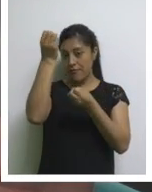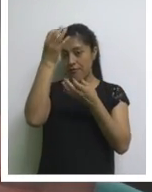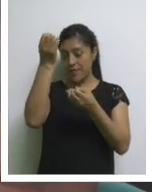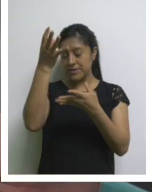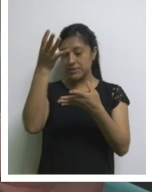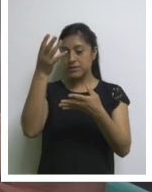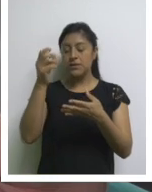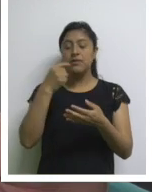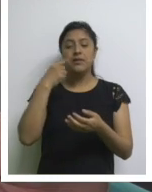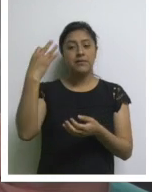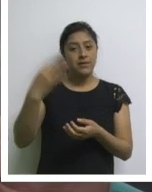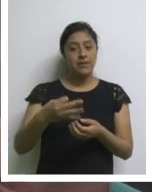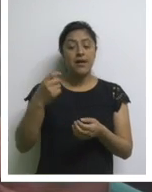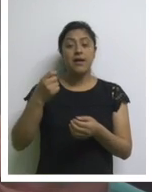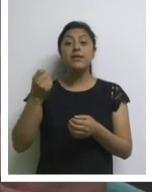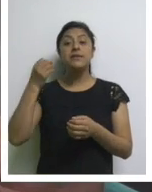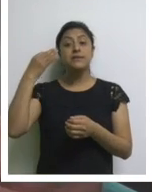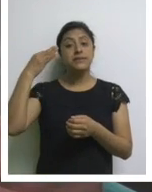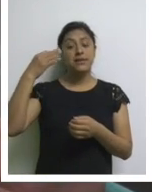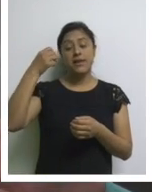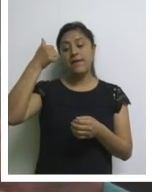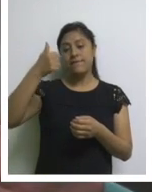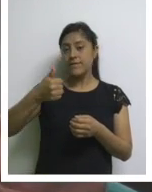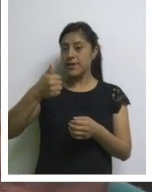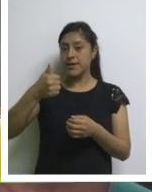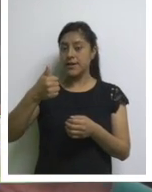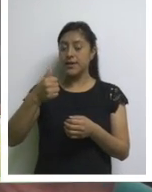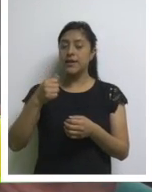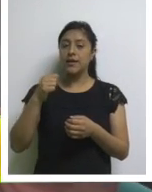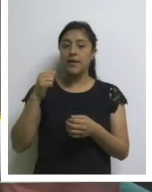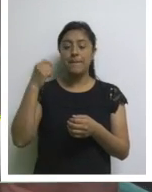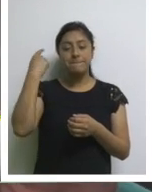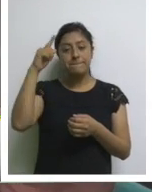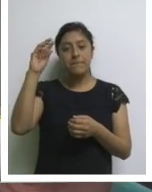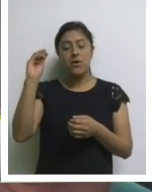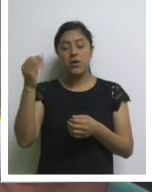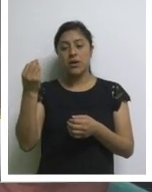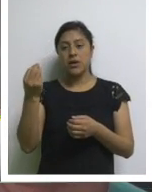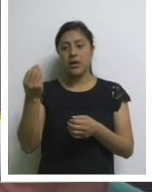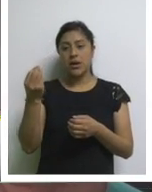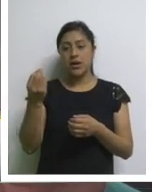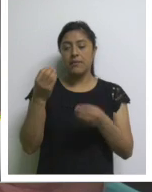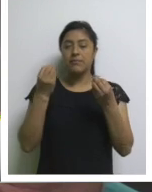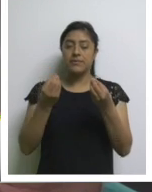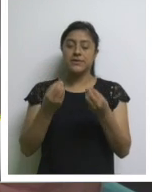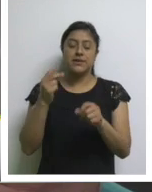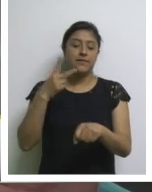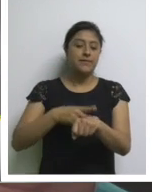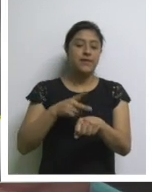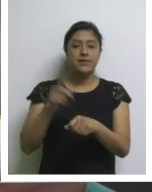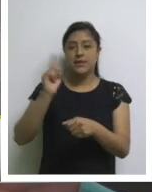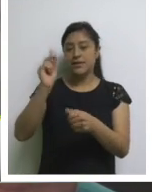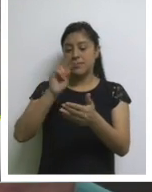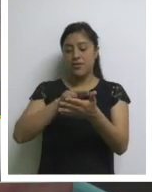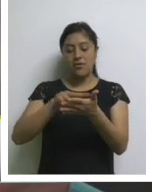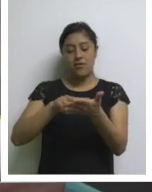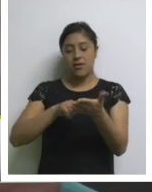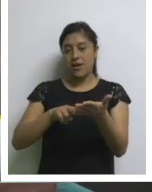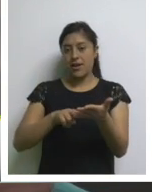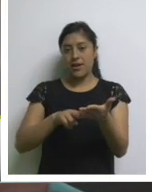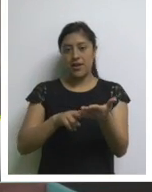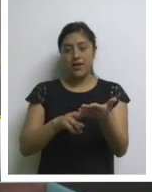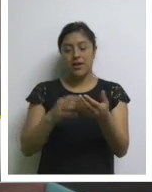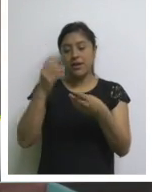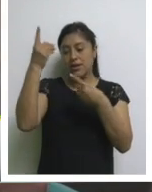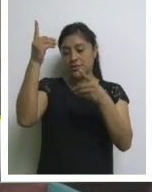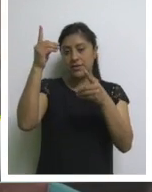sea exactamente la de ellos. A veces puede ocurrir cierto caso, es muy poco, pero